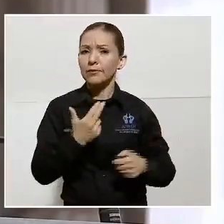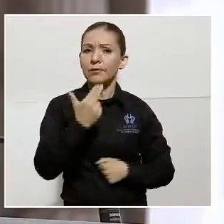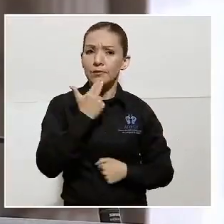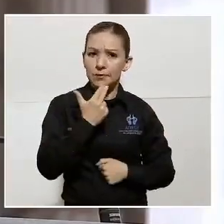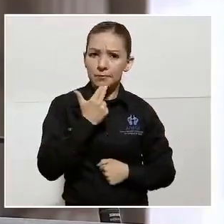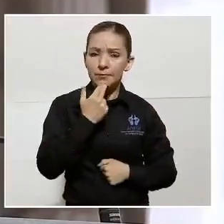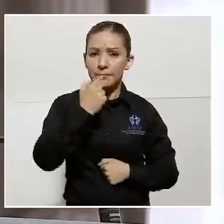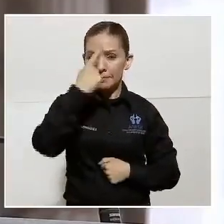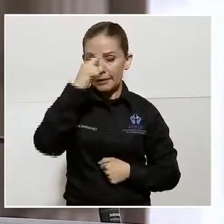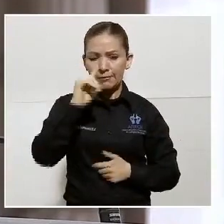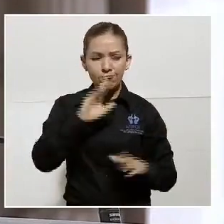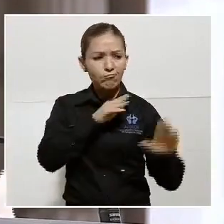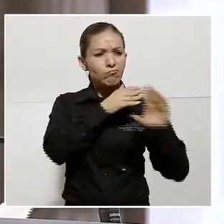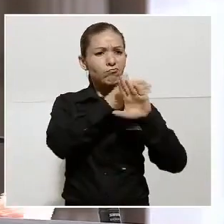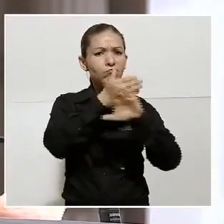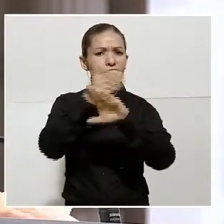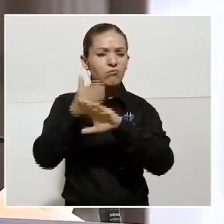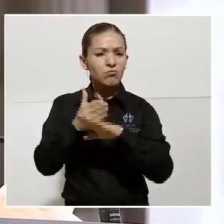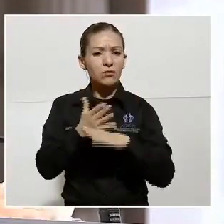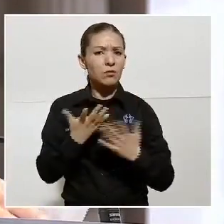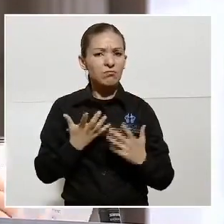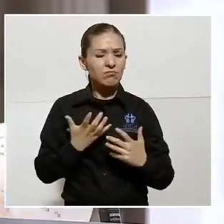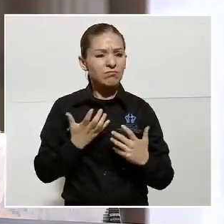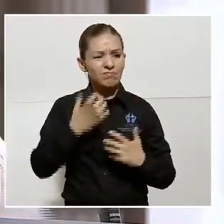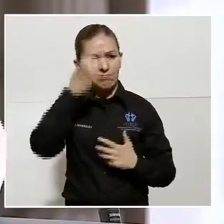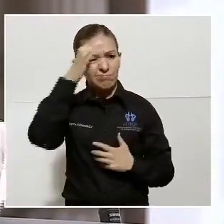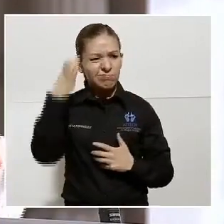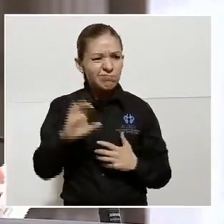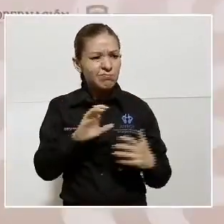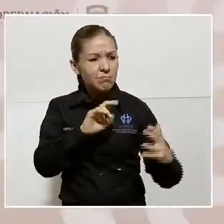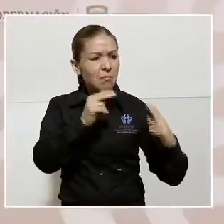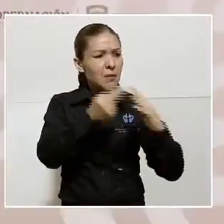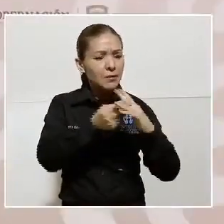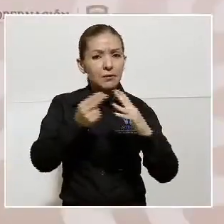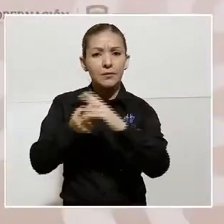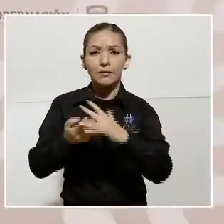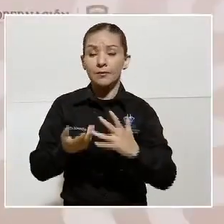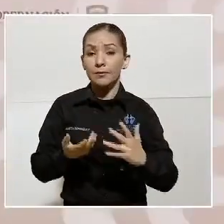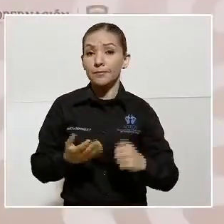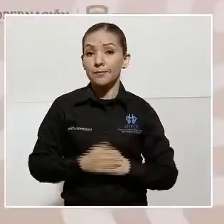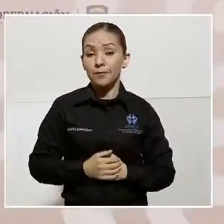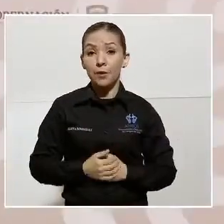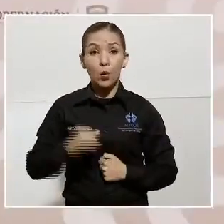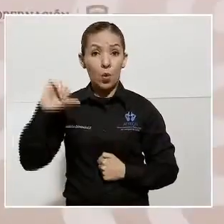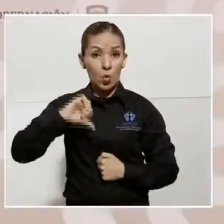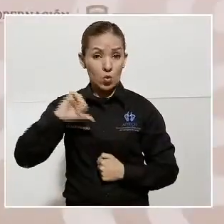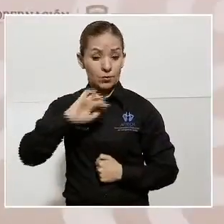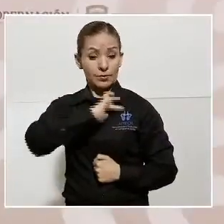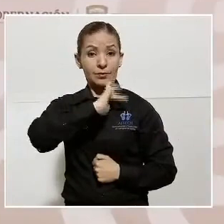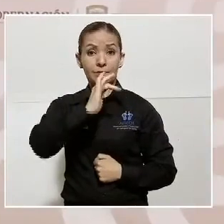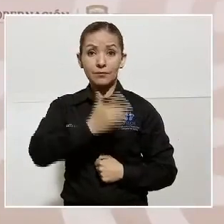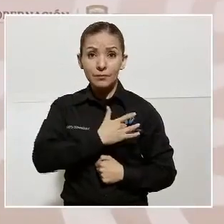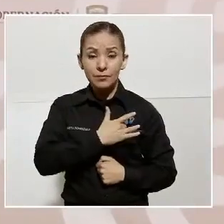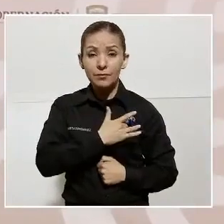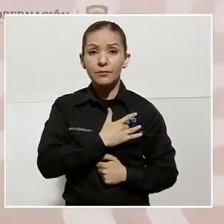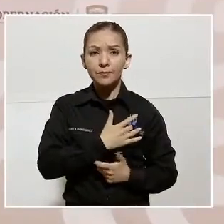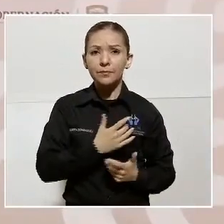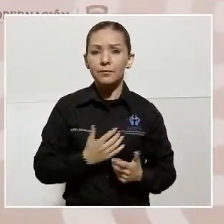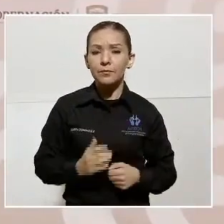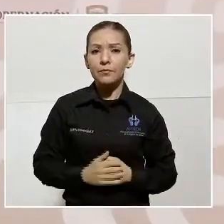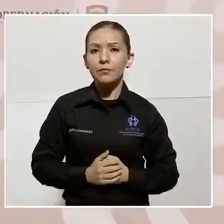para lastimar, causar dolor y asesinar. Esta conmemoración, más allá de